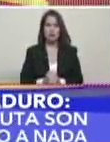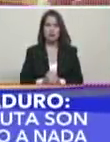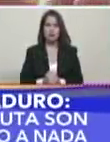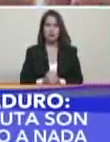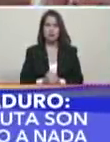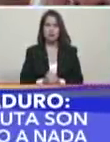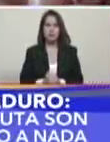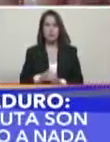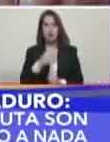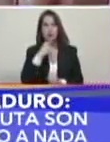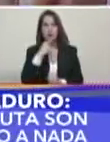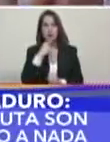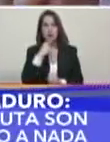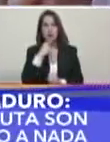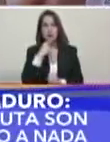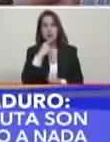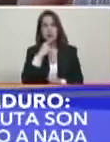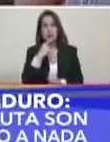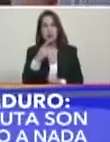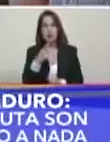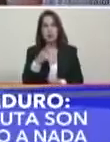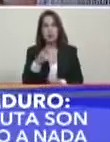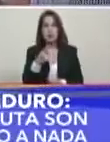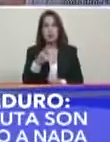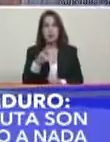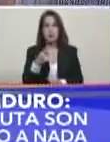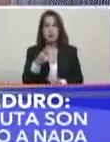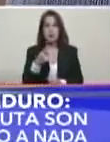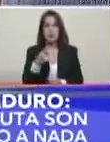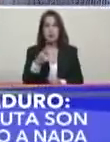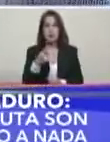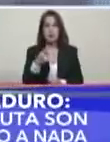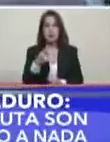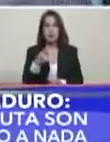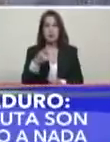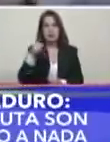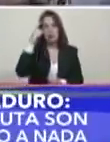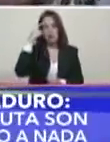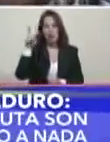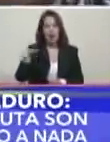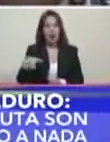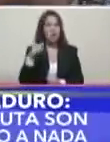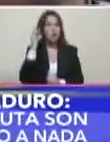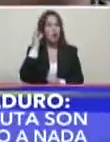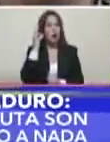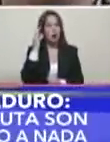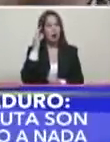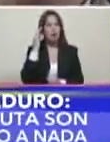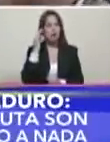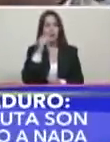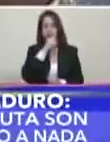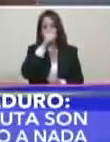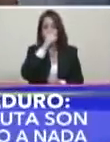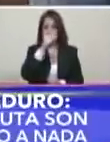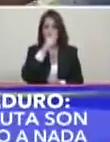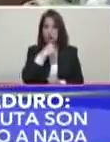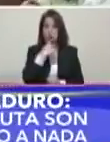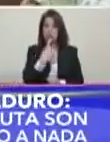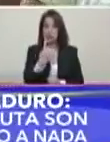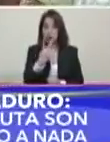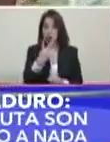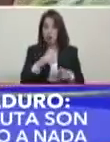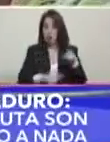Como decía Belmari, claro que la guerra económica nos ha afectado. Yo diría dos cosas,